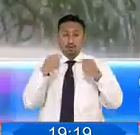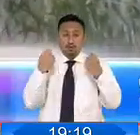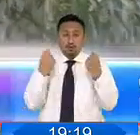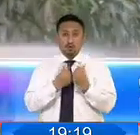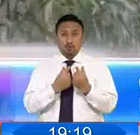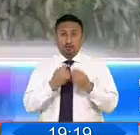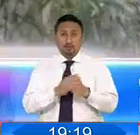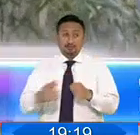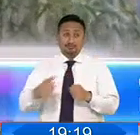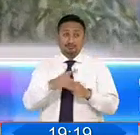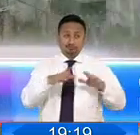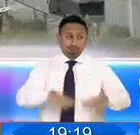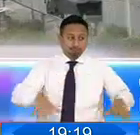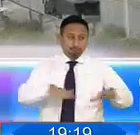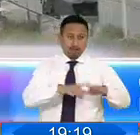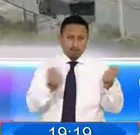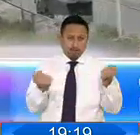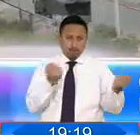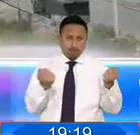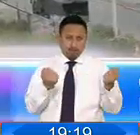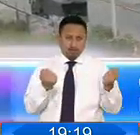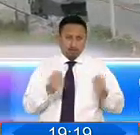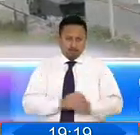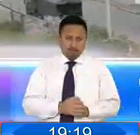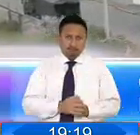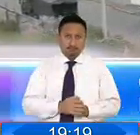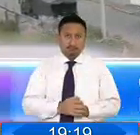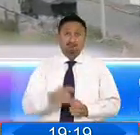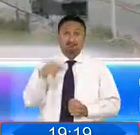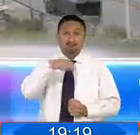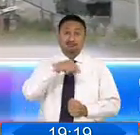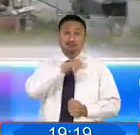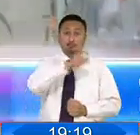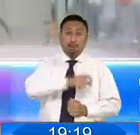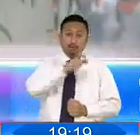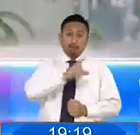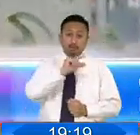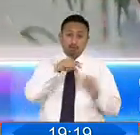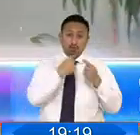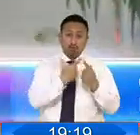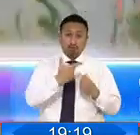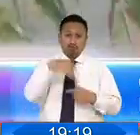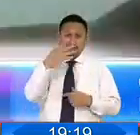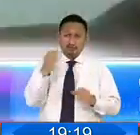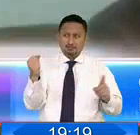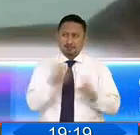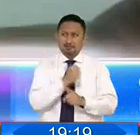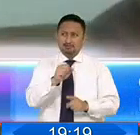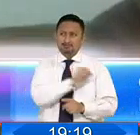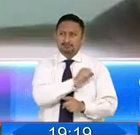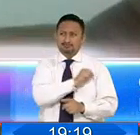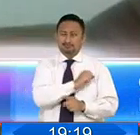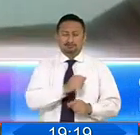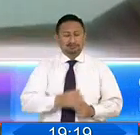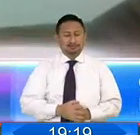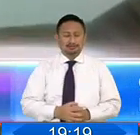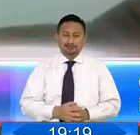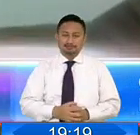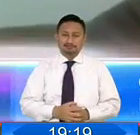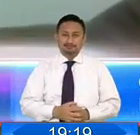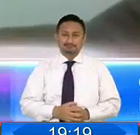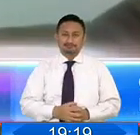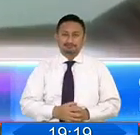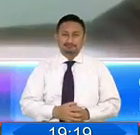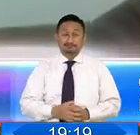de controlar los espacios de poder como las cárceles, porque allí están los integrantes de las bandas más violentas. Jorge Ortiz señala que la situación